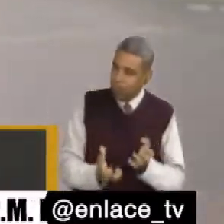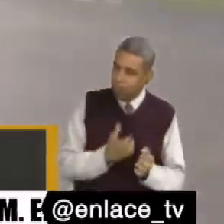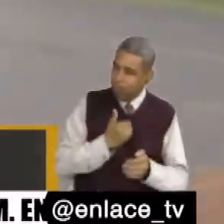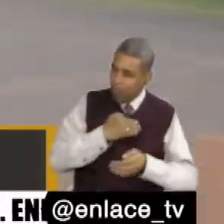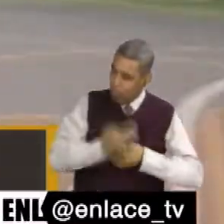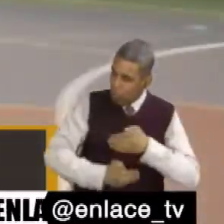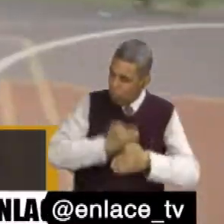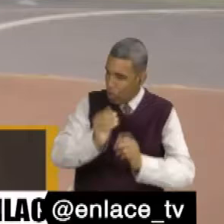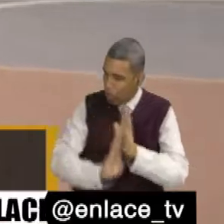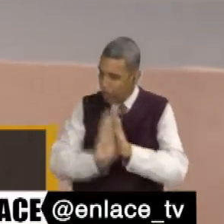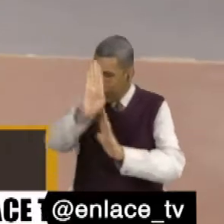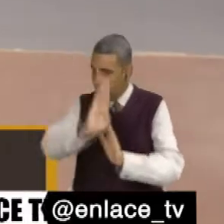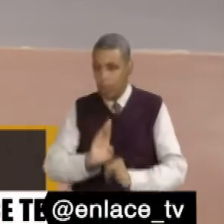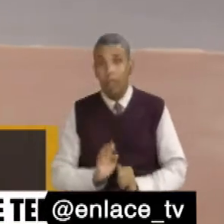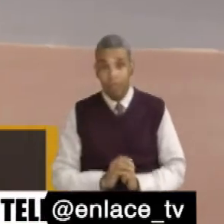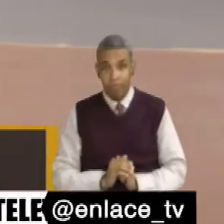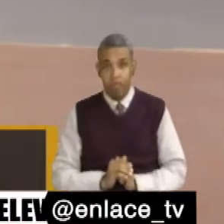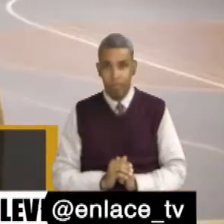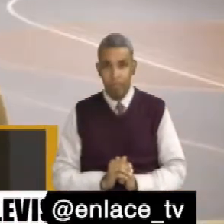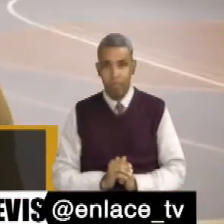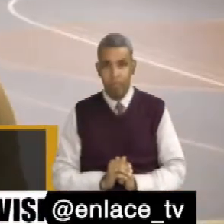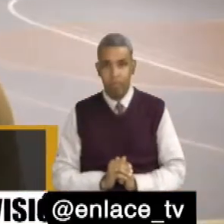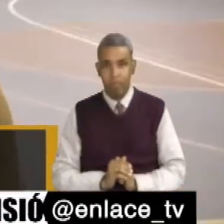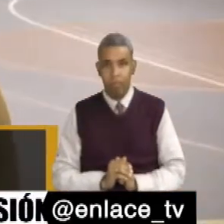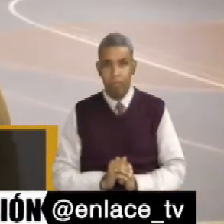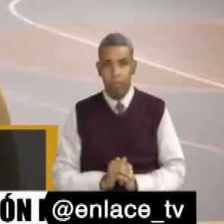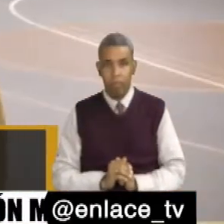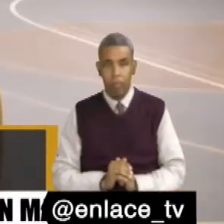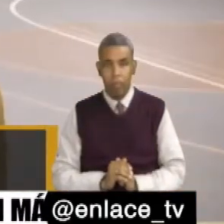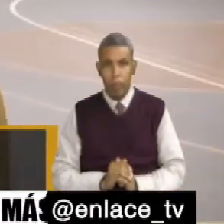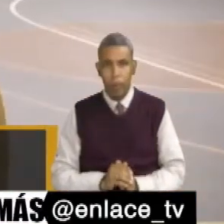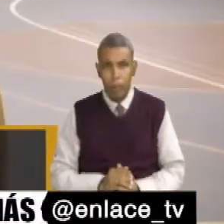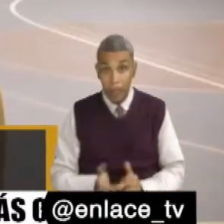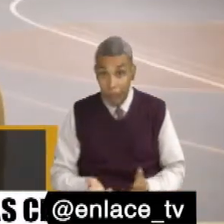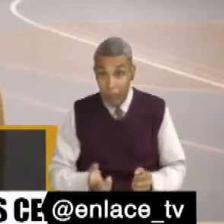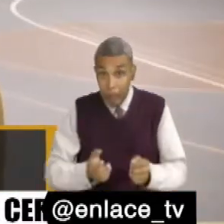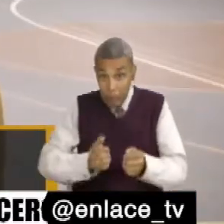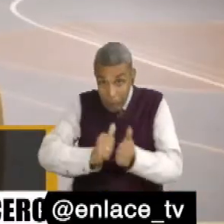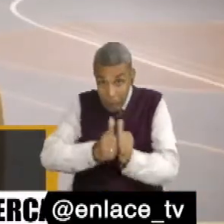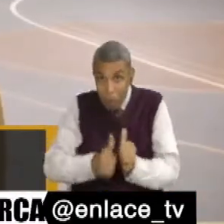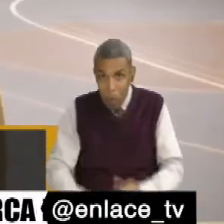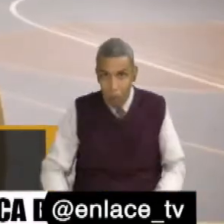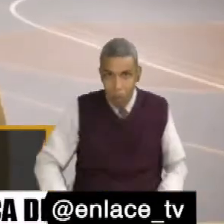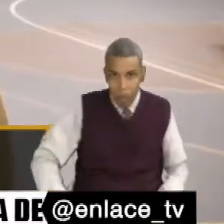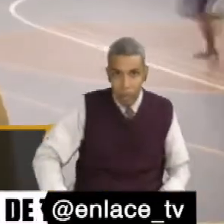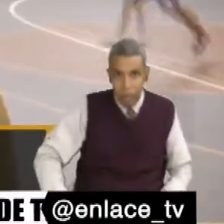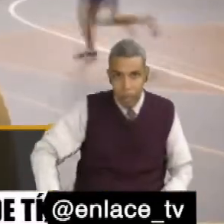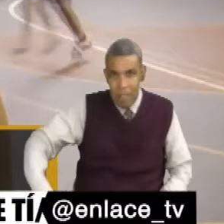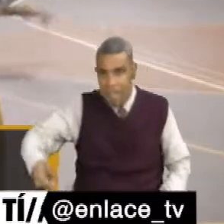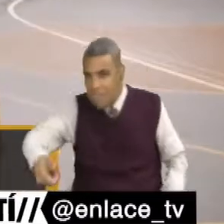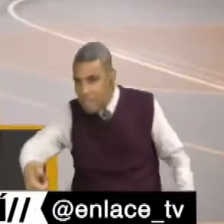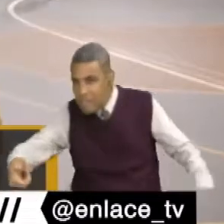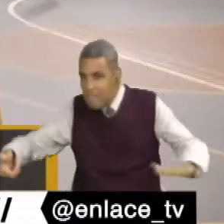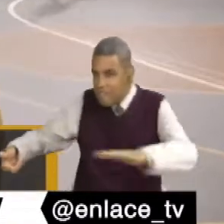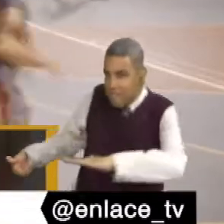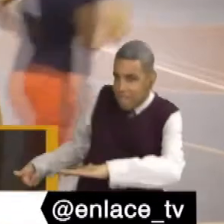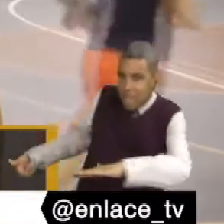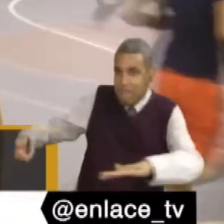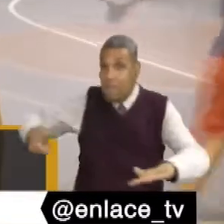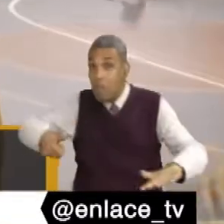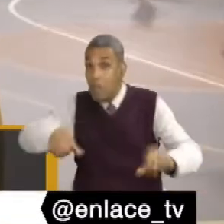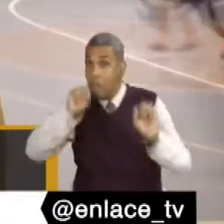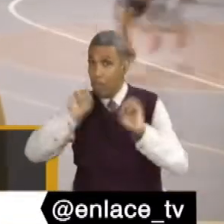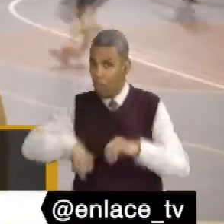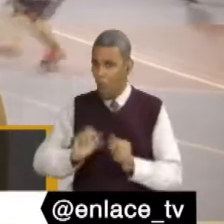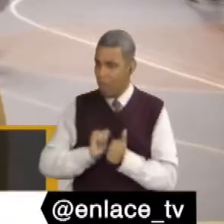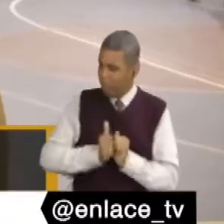ganando espacio en la ciudad. Realmente Frisbee Ultimate es un deporte muy chévere, todos podemos acá, además de practicar un